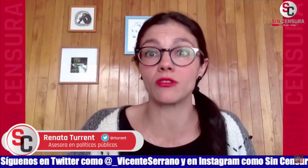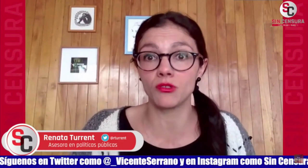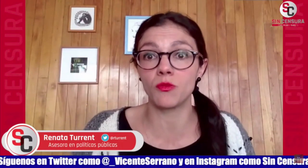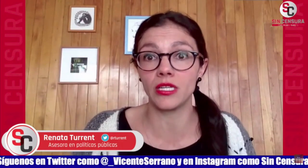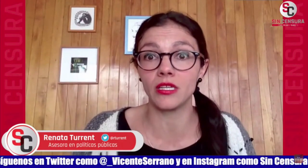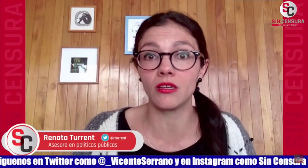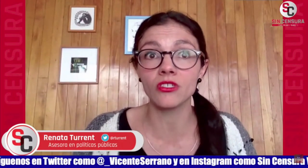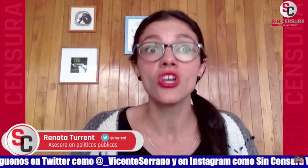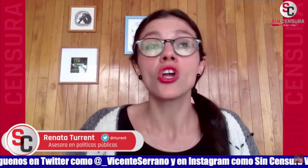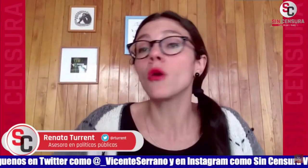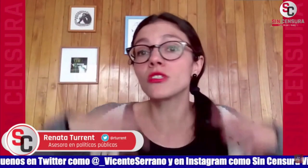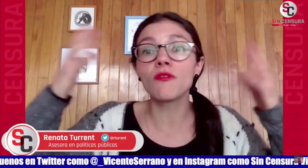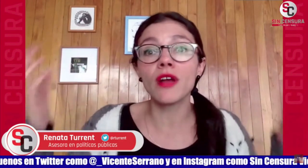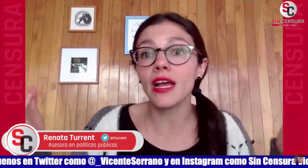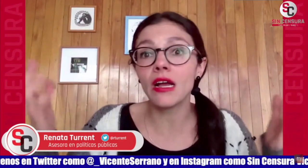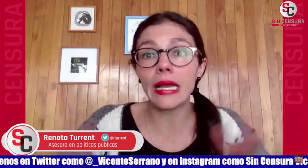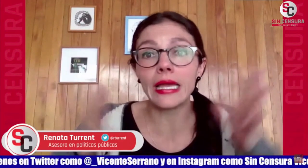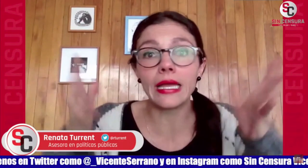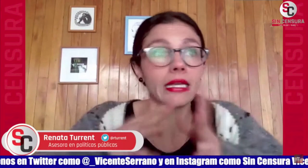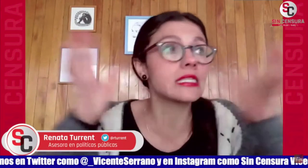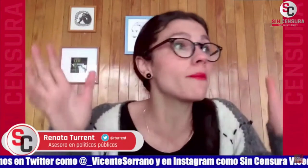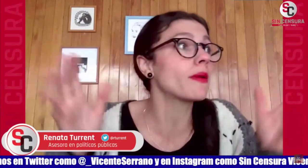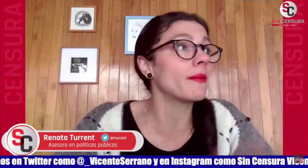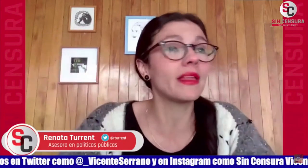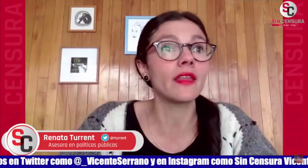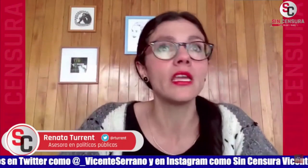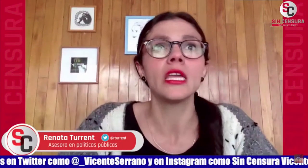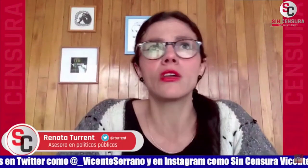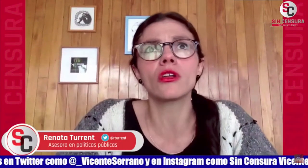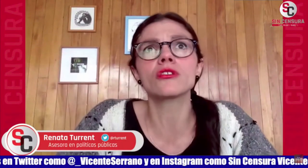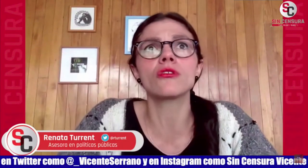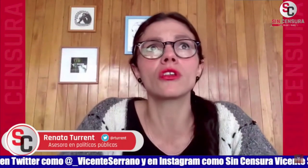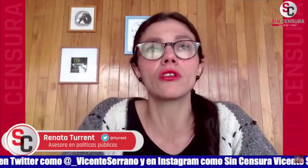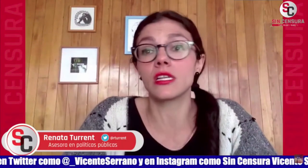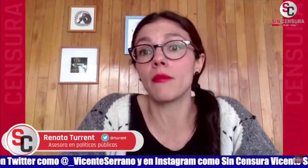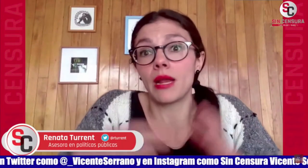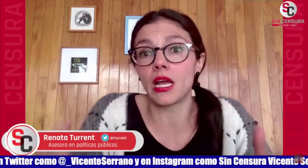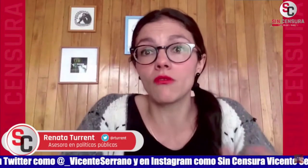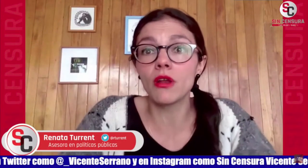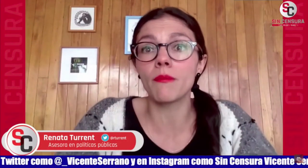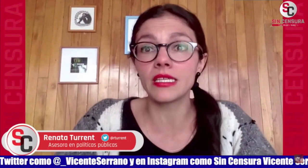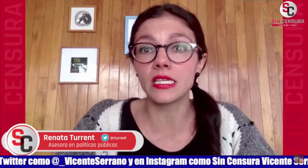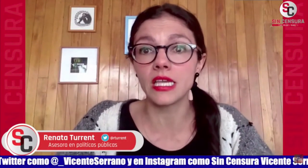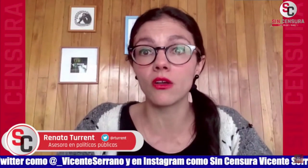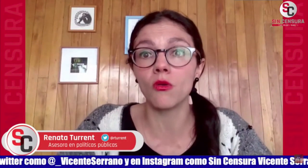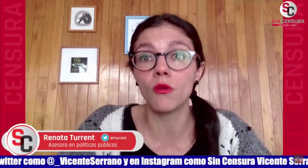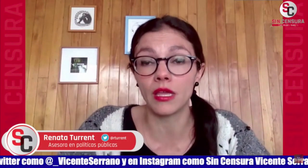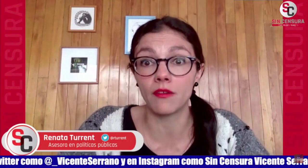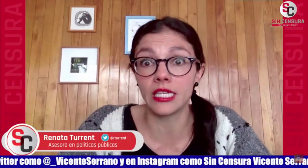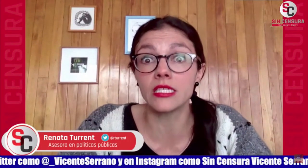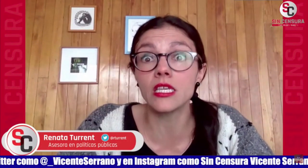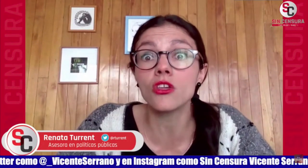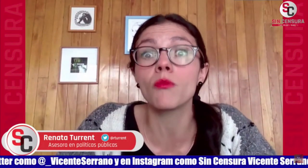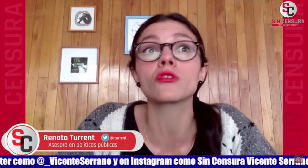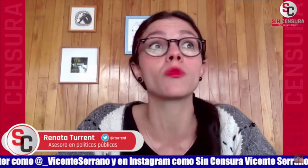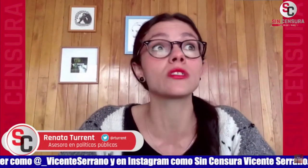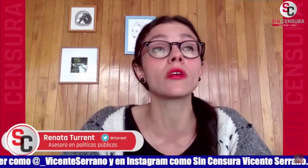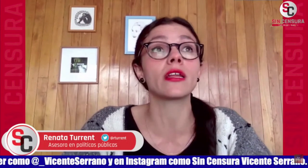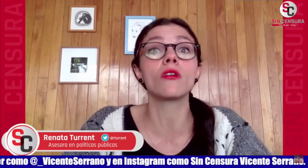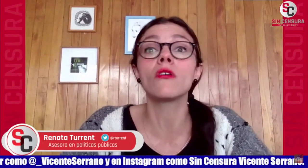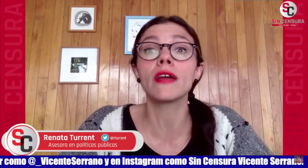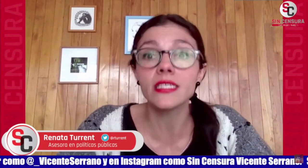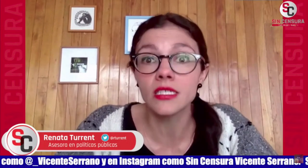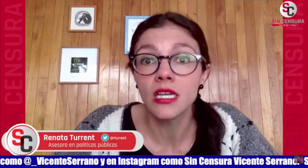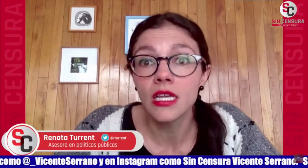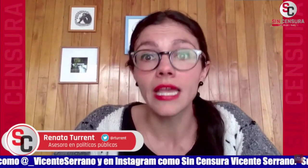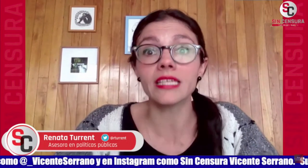puestos políticos como si fuera simplemente, y con esto no quiero decir que manejar una empresa sea sencillo, por supuesto que no